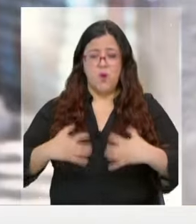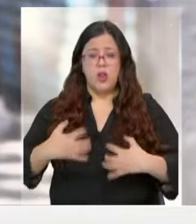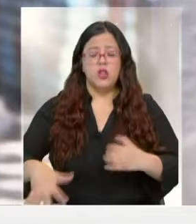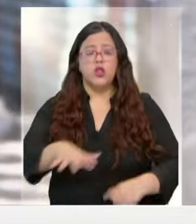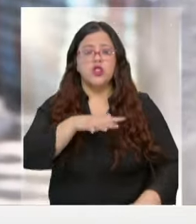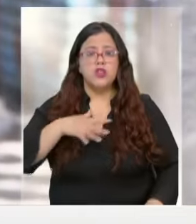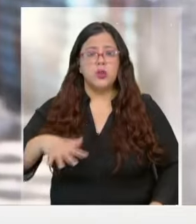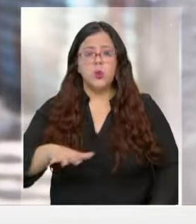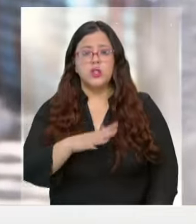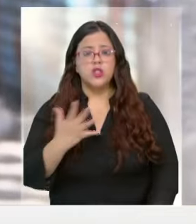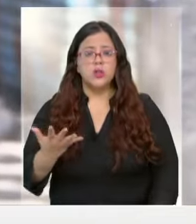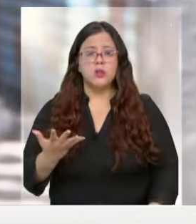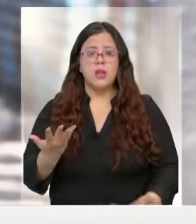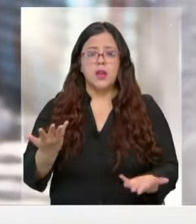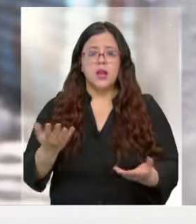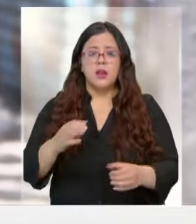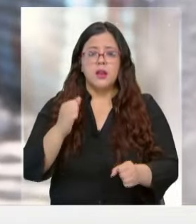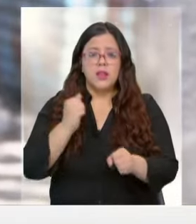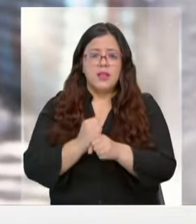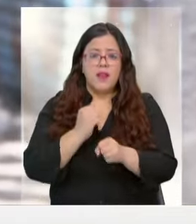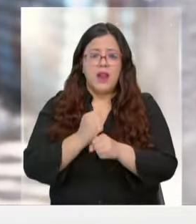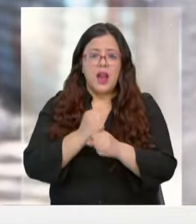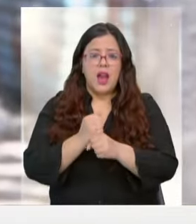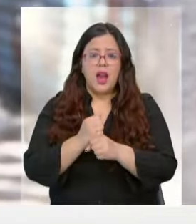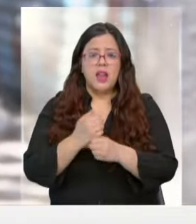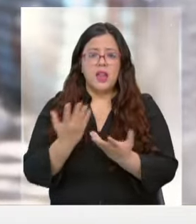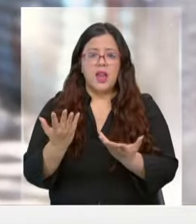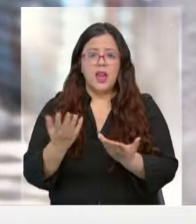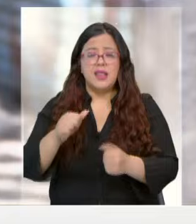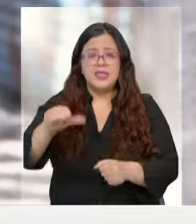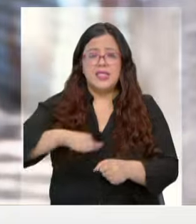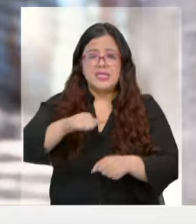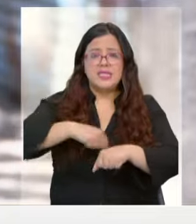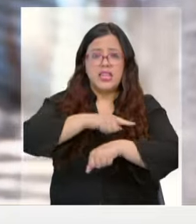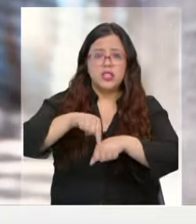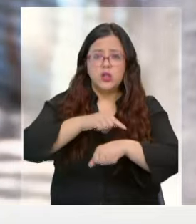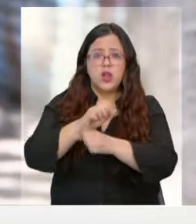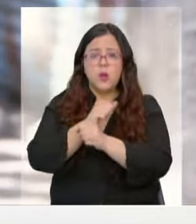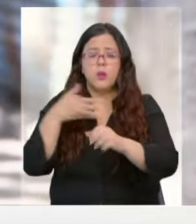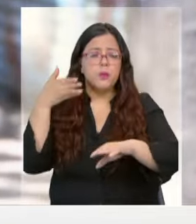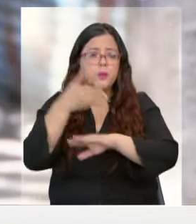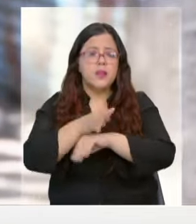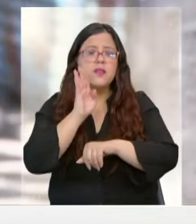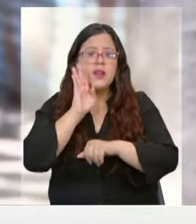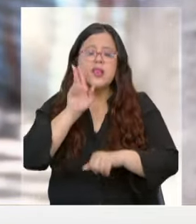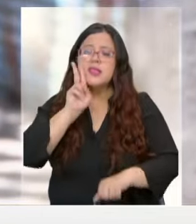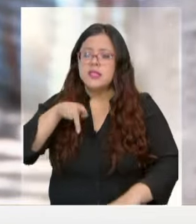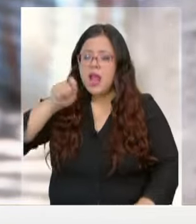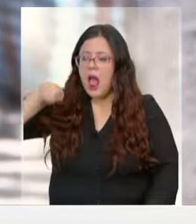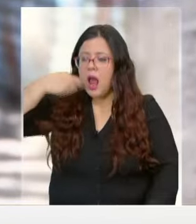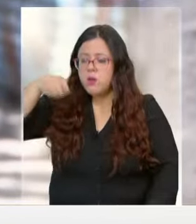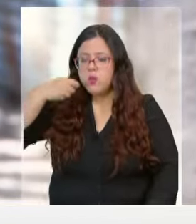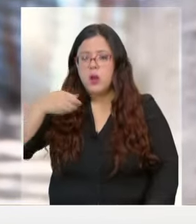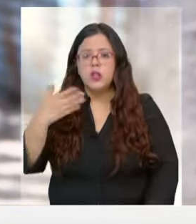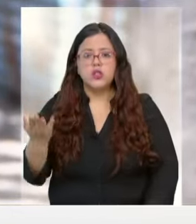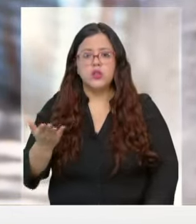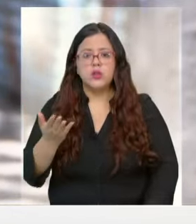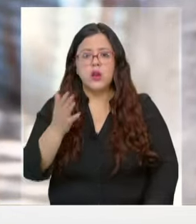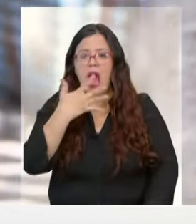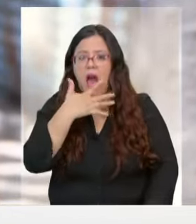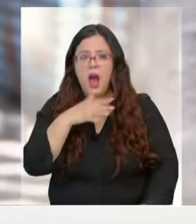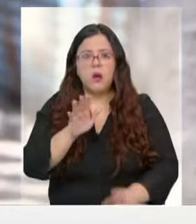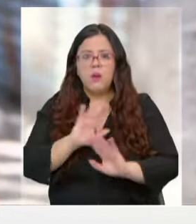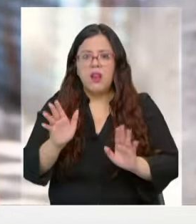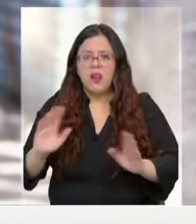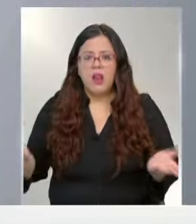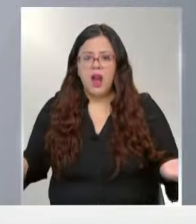o sea, trabajar de corrido 16 horas sin ir al baño, sin almuerzo, sin agua, sin